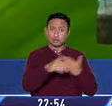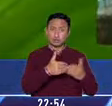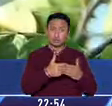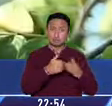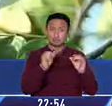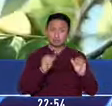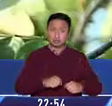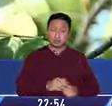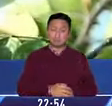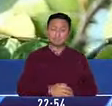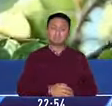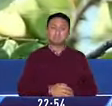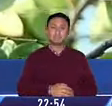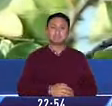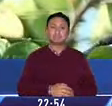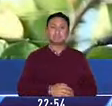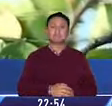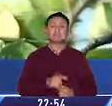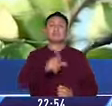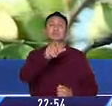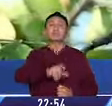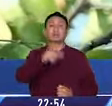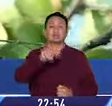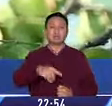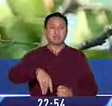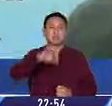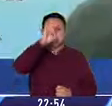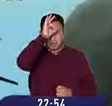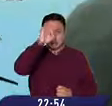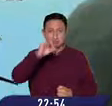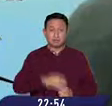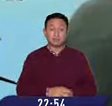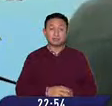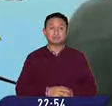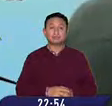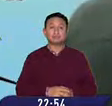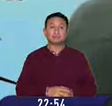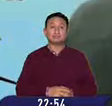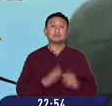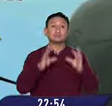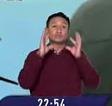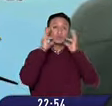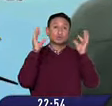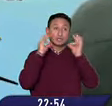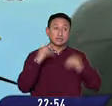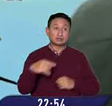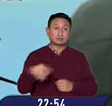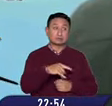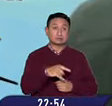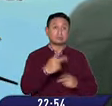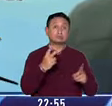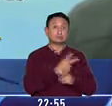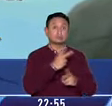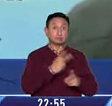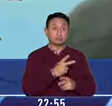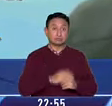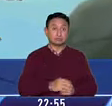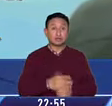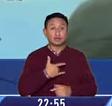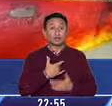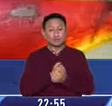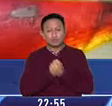implementar. Muchas personas desconocen que los gatos son la principal amenaza para las aves. Y muchos amamos a los